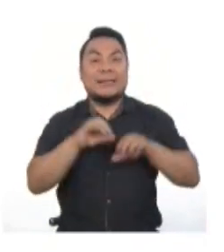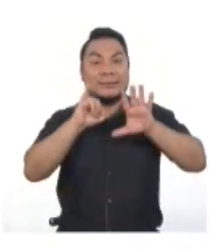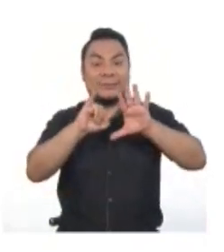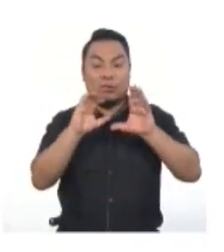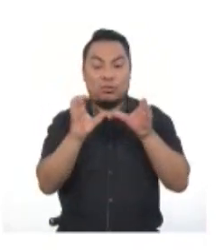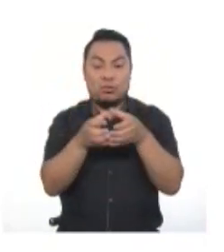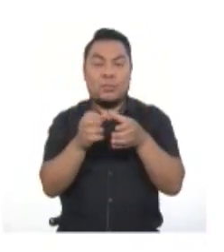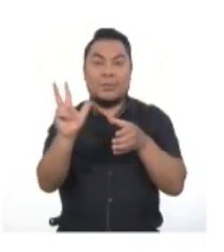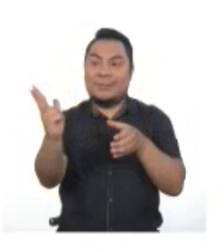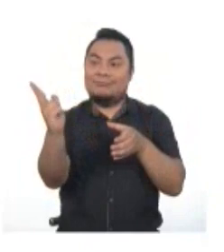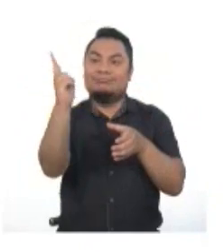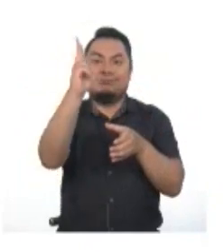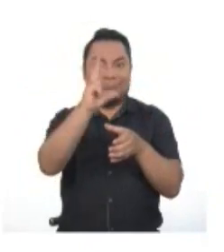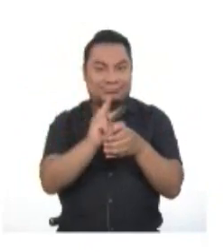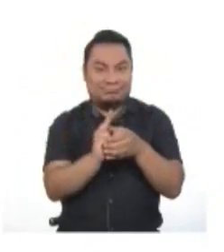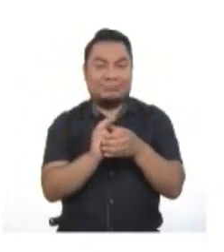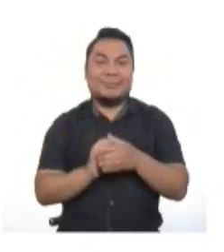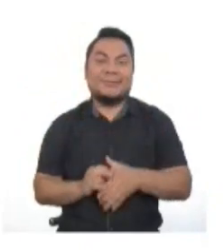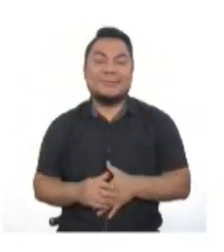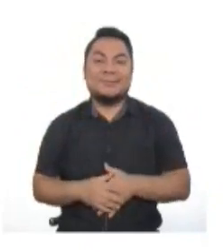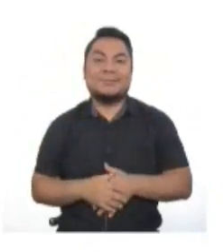6 grupos,